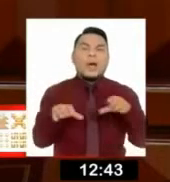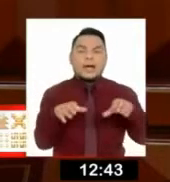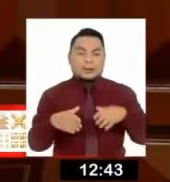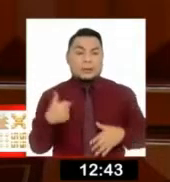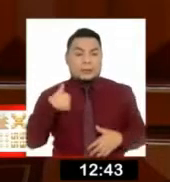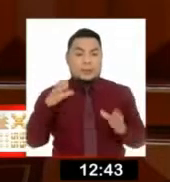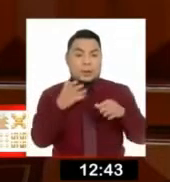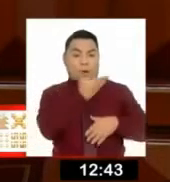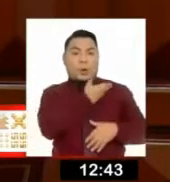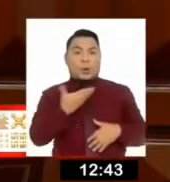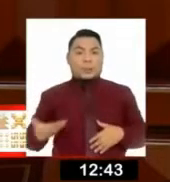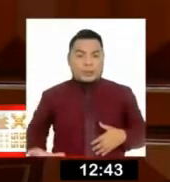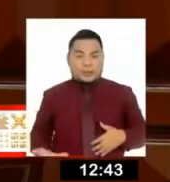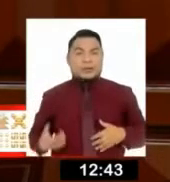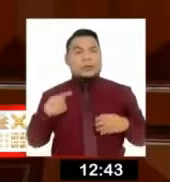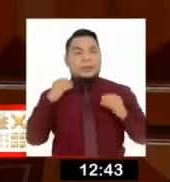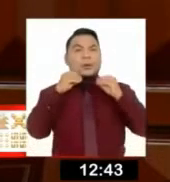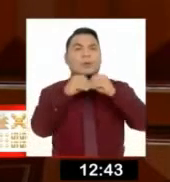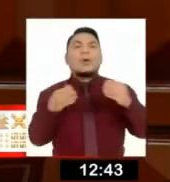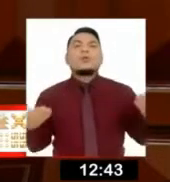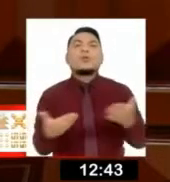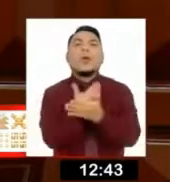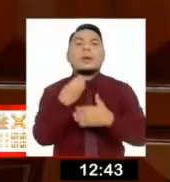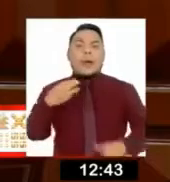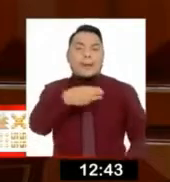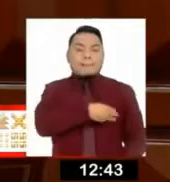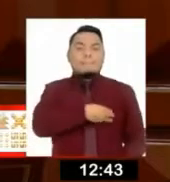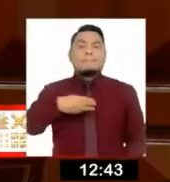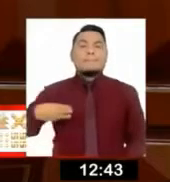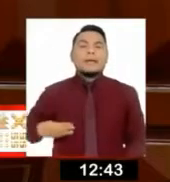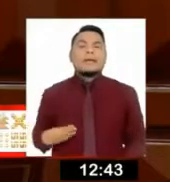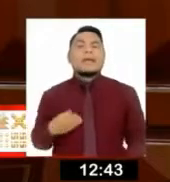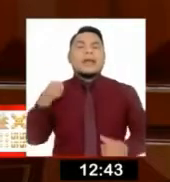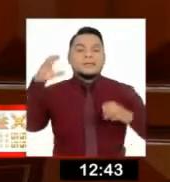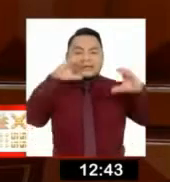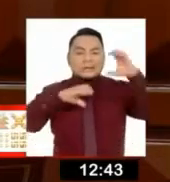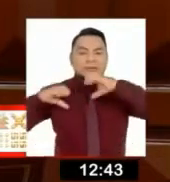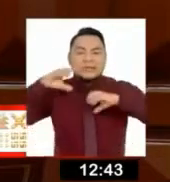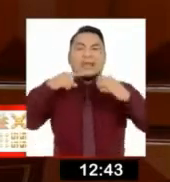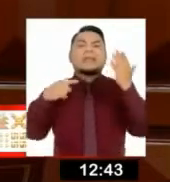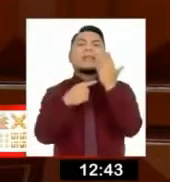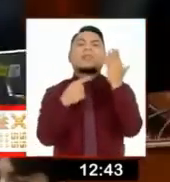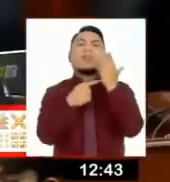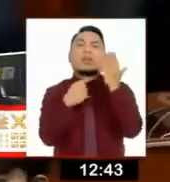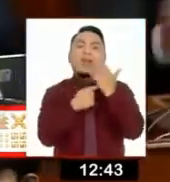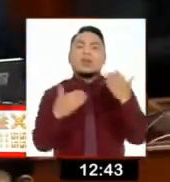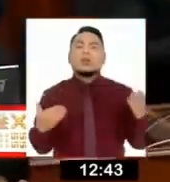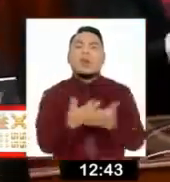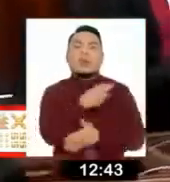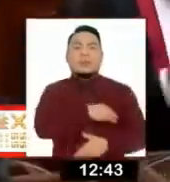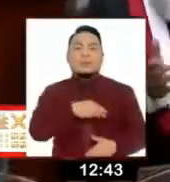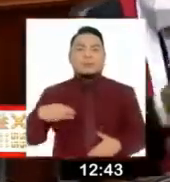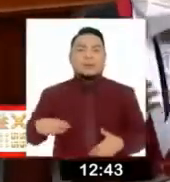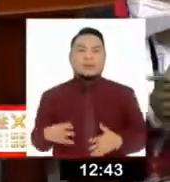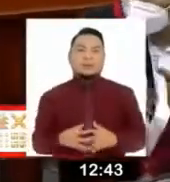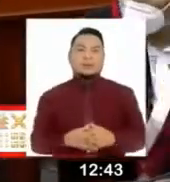gobierno promoverá la creación del Ministerio de Ciencia, Tecnología e Innovación Tecnológica.